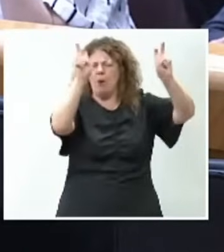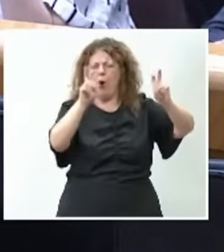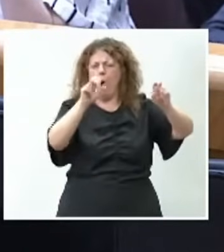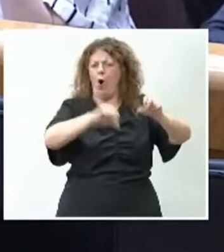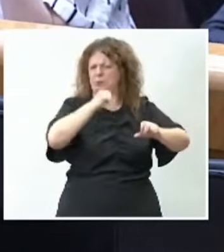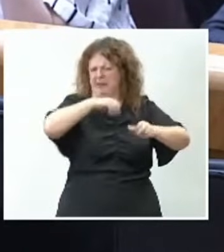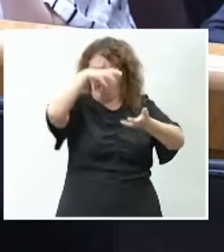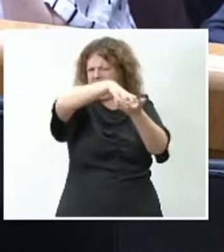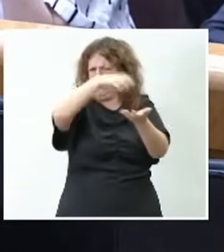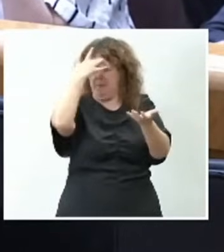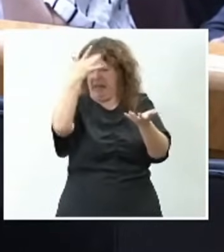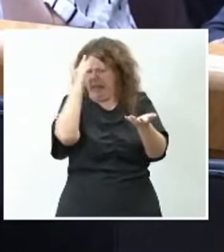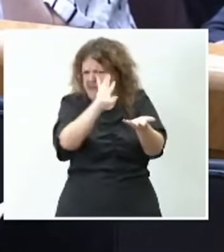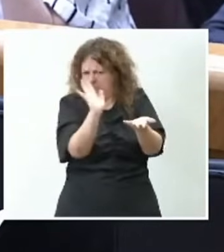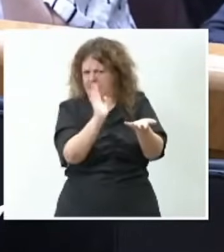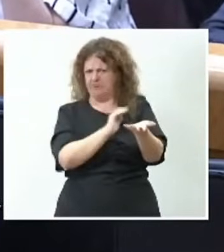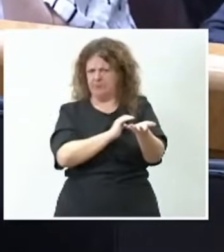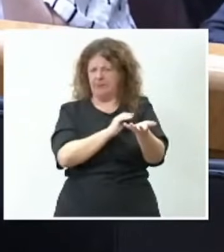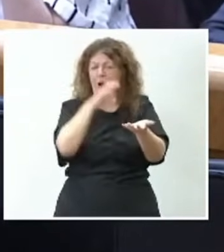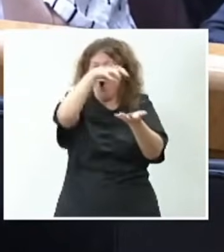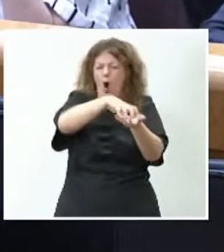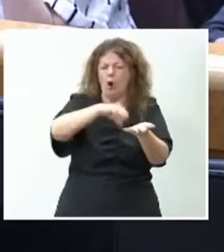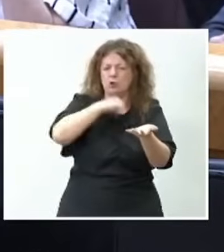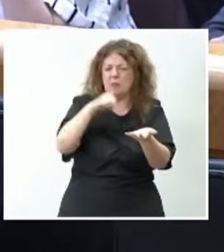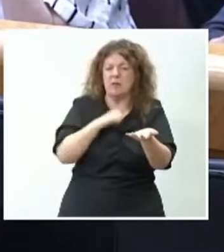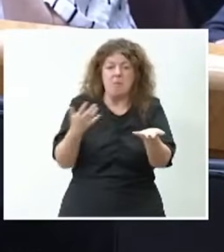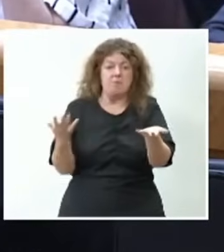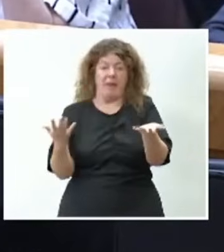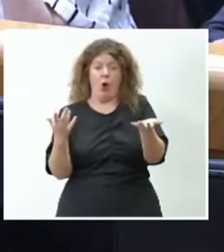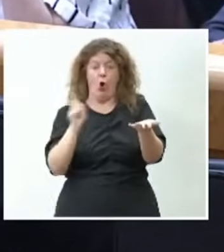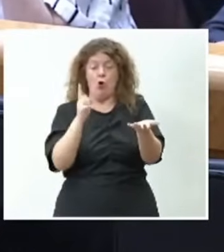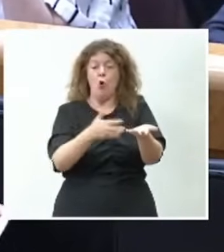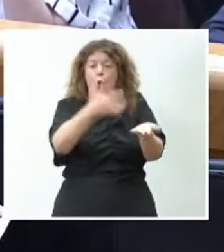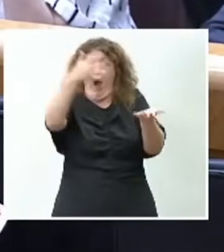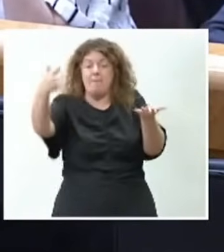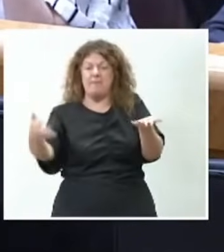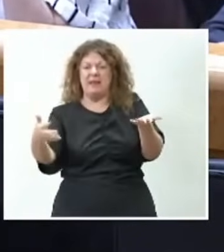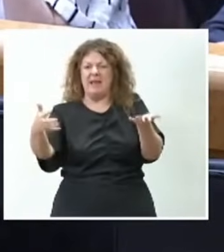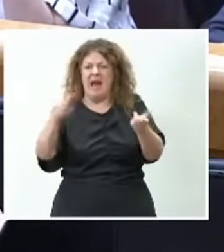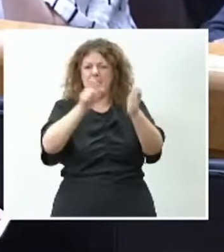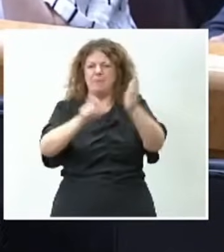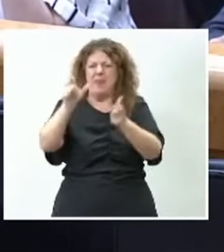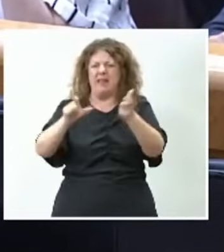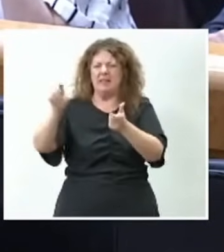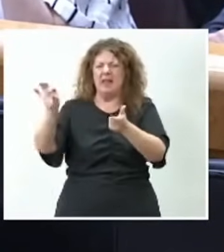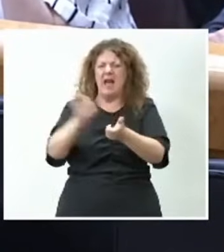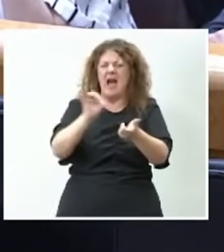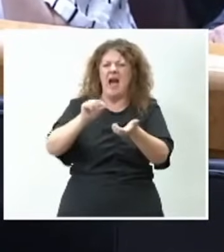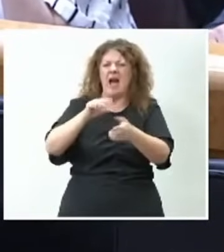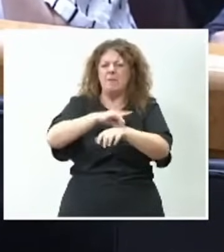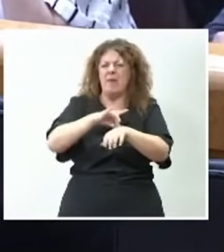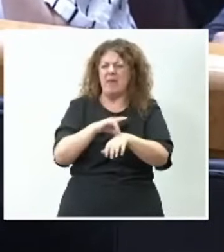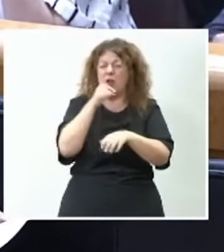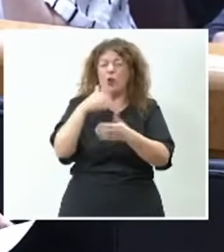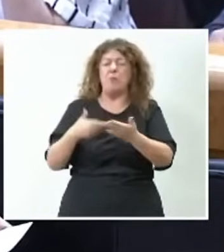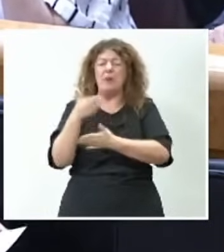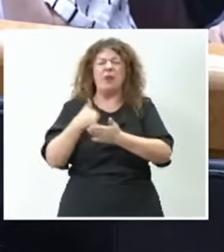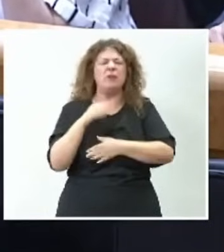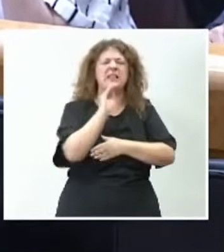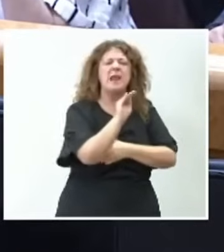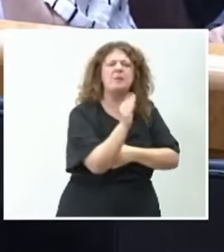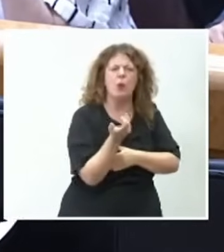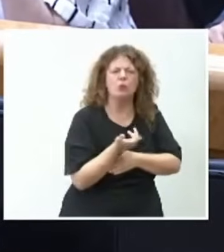inaugura un hospital, es verdad que inaugura un hospital, pero no amplía la plantilla médica y por tanto una periodista le